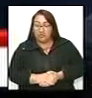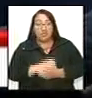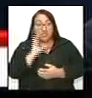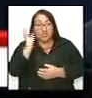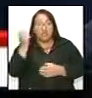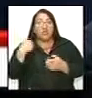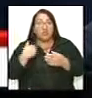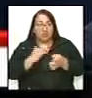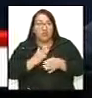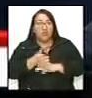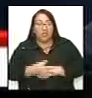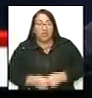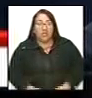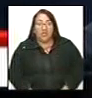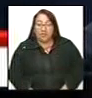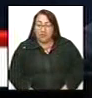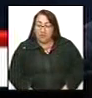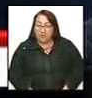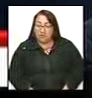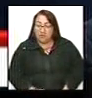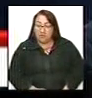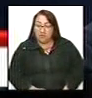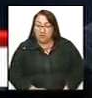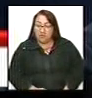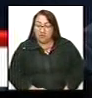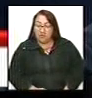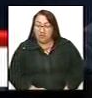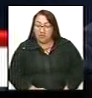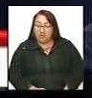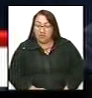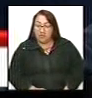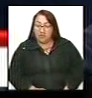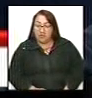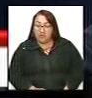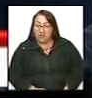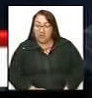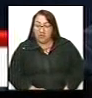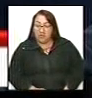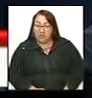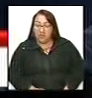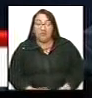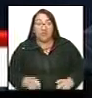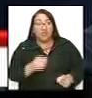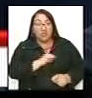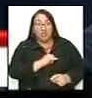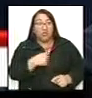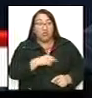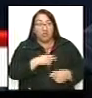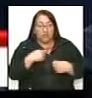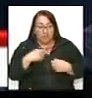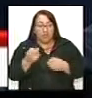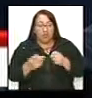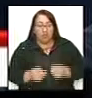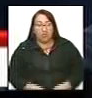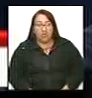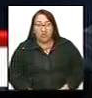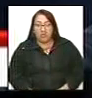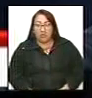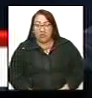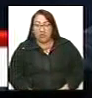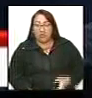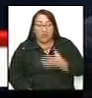intervenir con intervenciones multisectoriales si bien es cierto nosotros tenemos presupuesto para mejorar